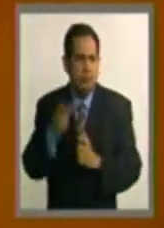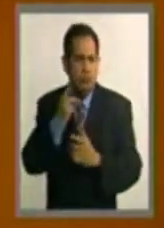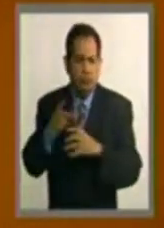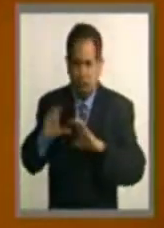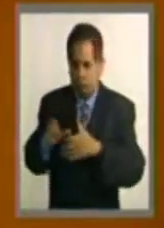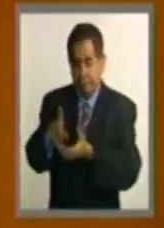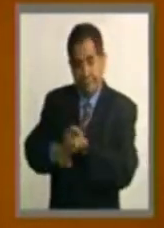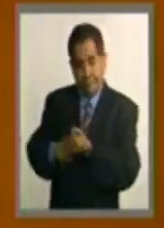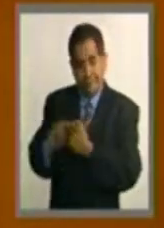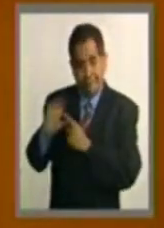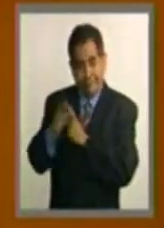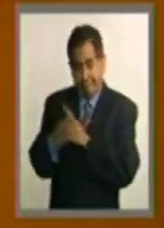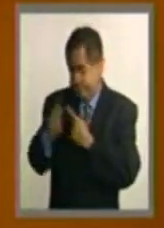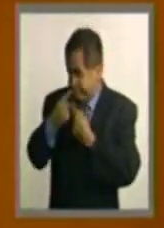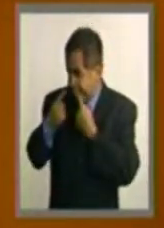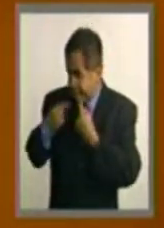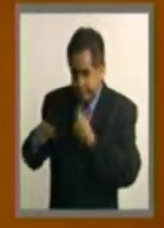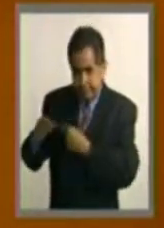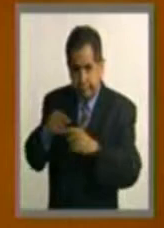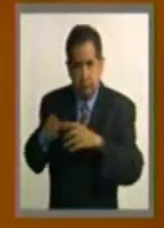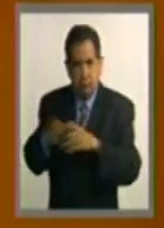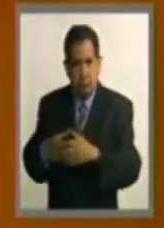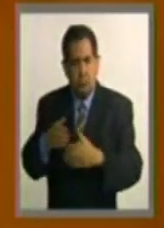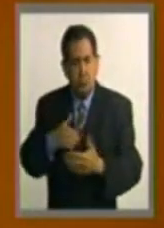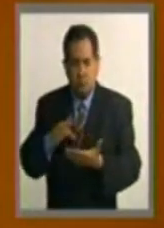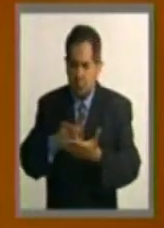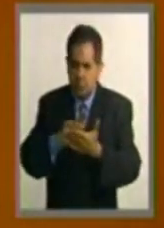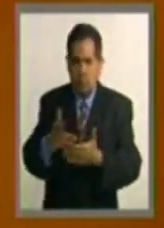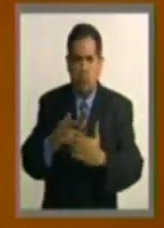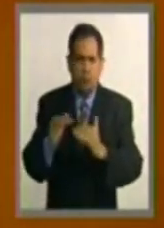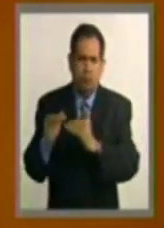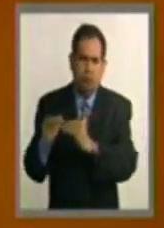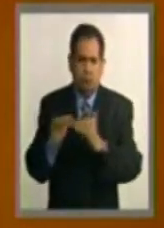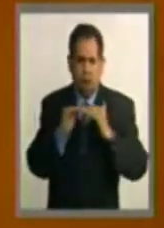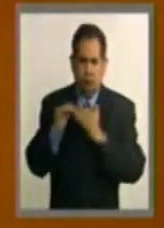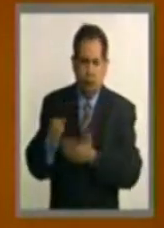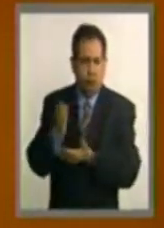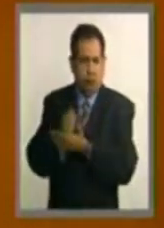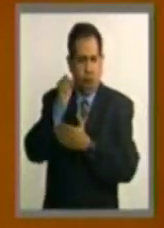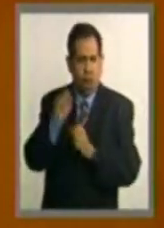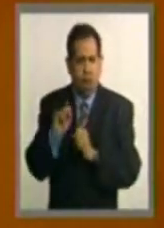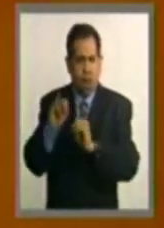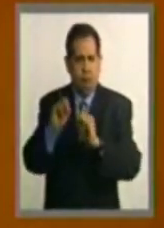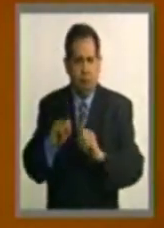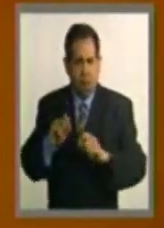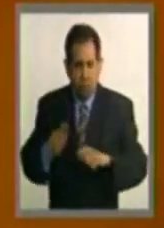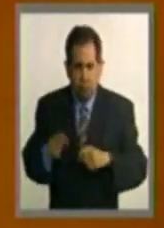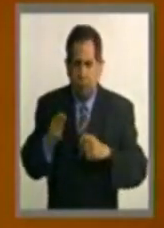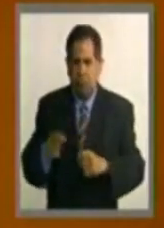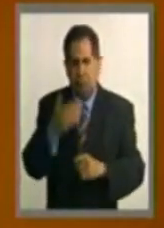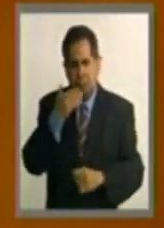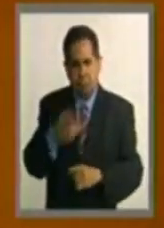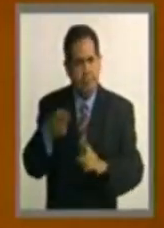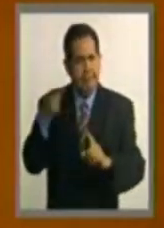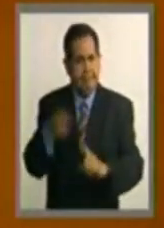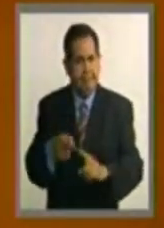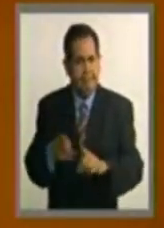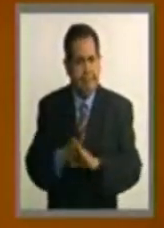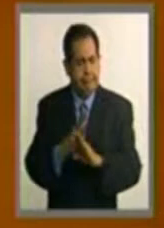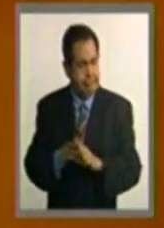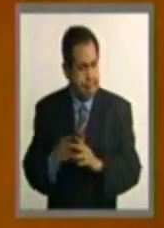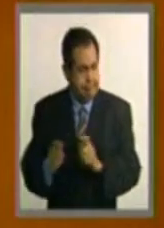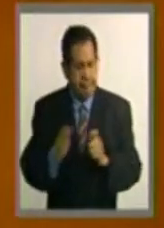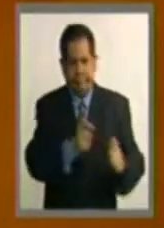al interior de la comisión, yo agradezco la unanimidad con la que se logró